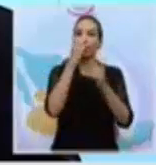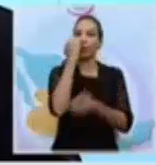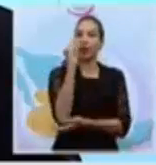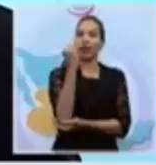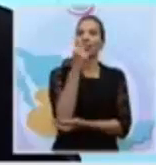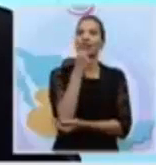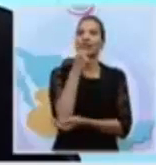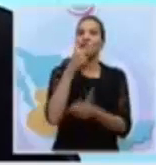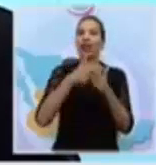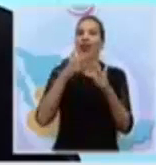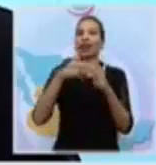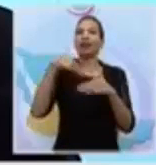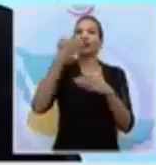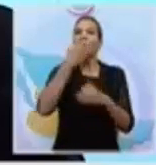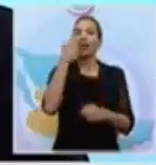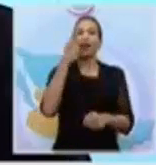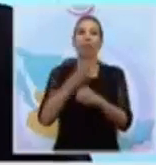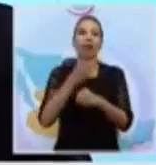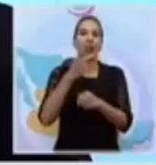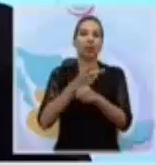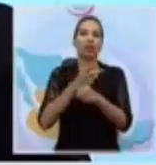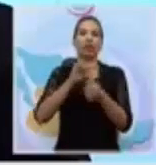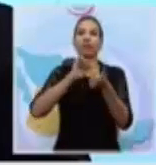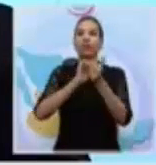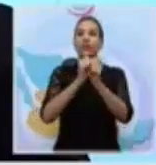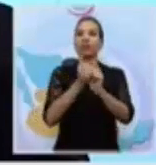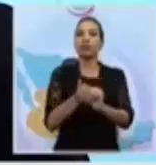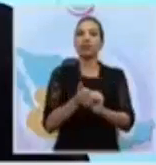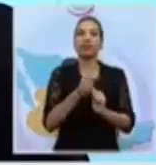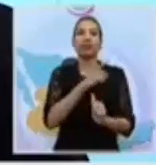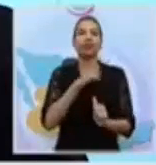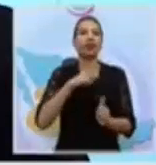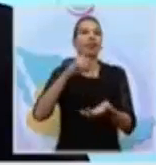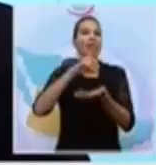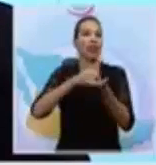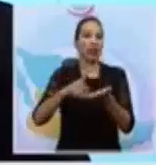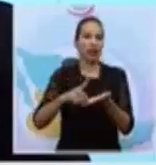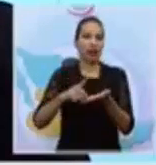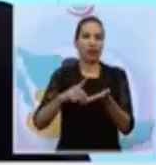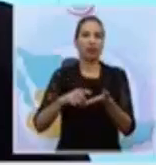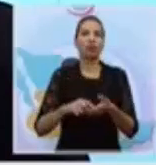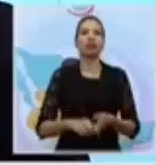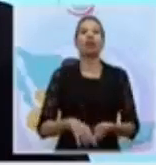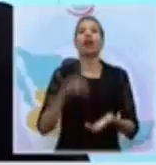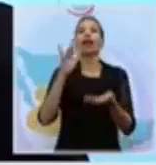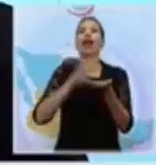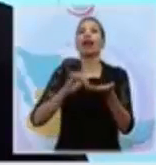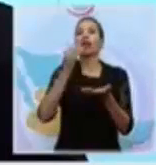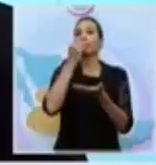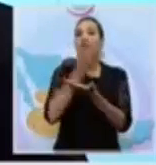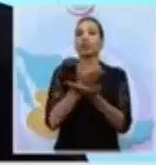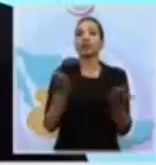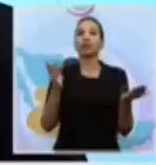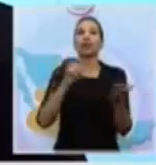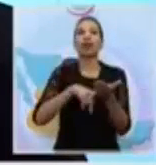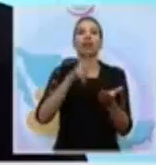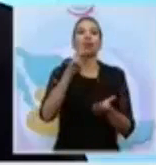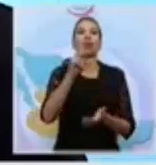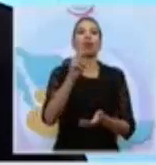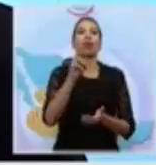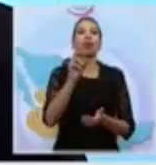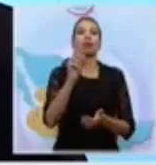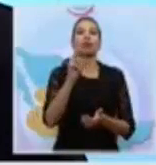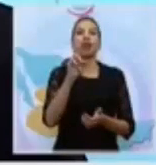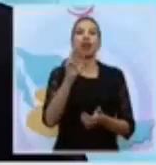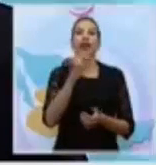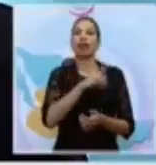preescolar hasta preparatoria, y convertirse en un derecho. El apoyo alimentario del Prospera debe